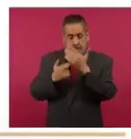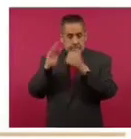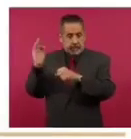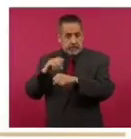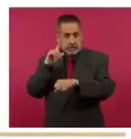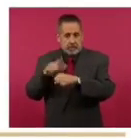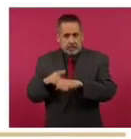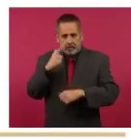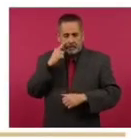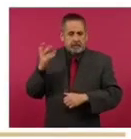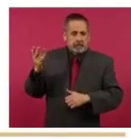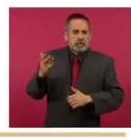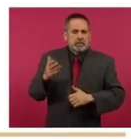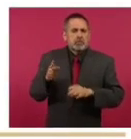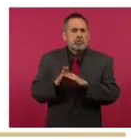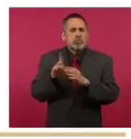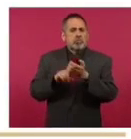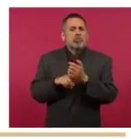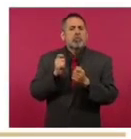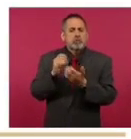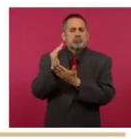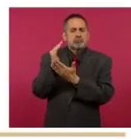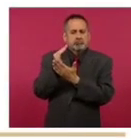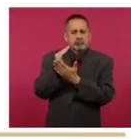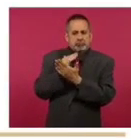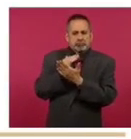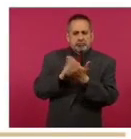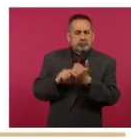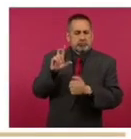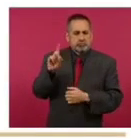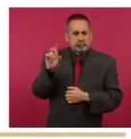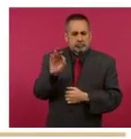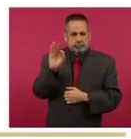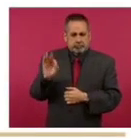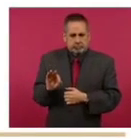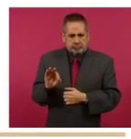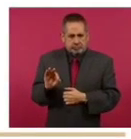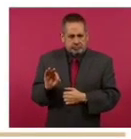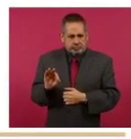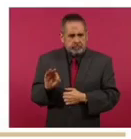federal, tuvo una reducción del 30%,